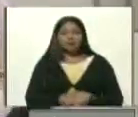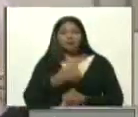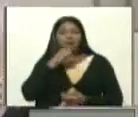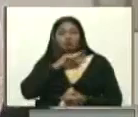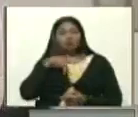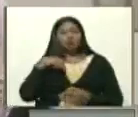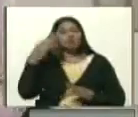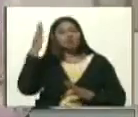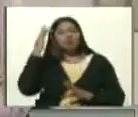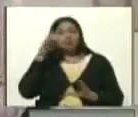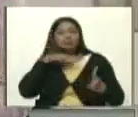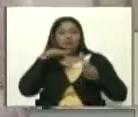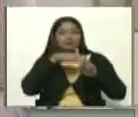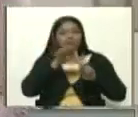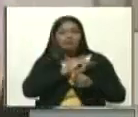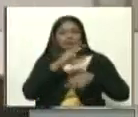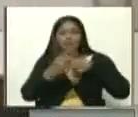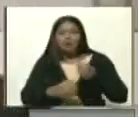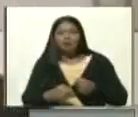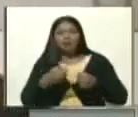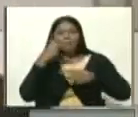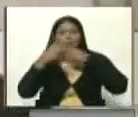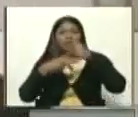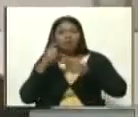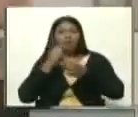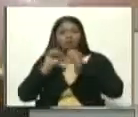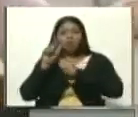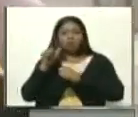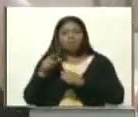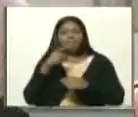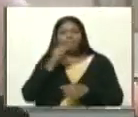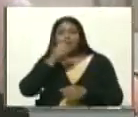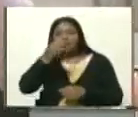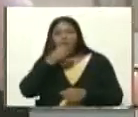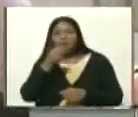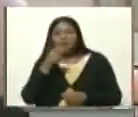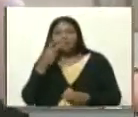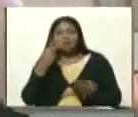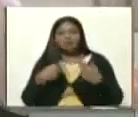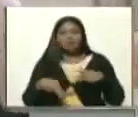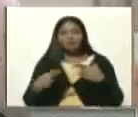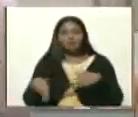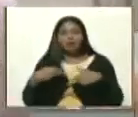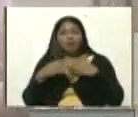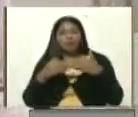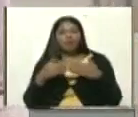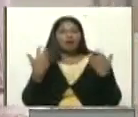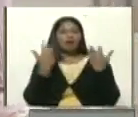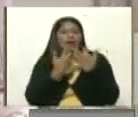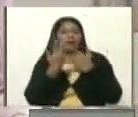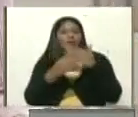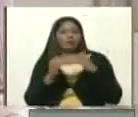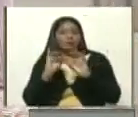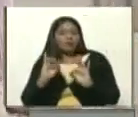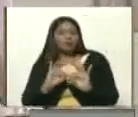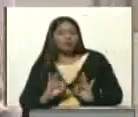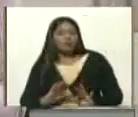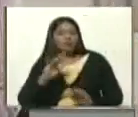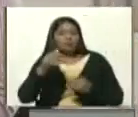sabemos que es un caso de persecución política en contra de un periodista que lo que hizo fue desnudar los crímenes de guerra cometidos por Estados